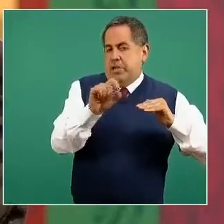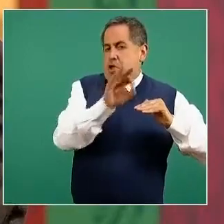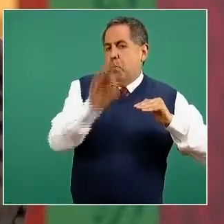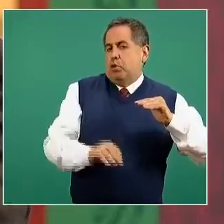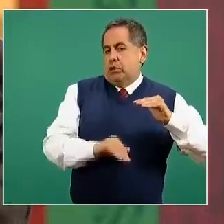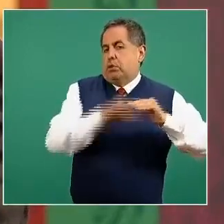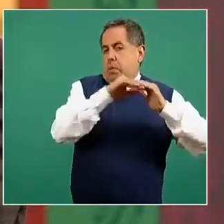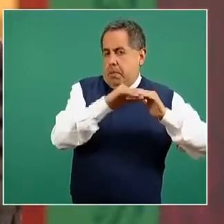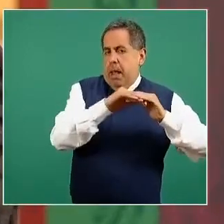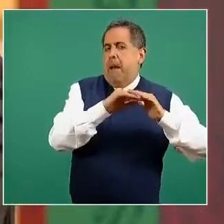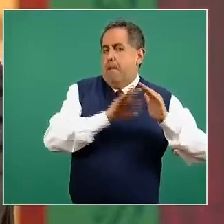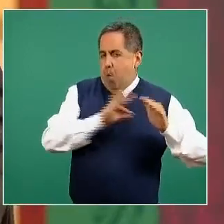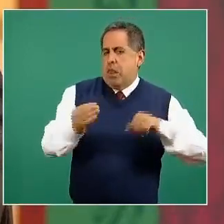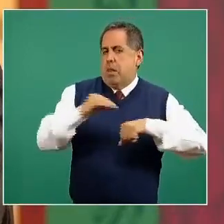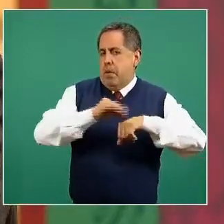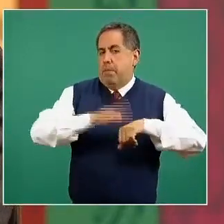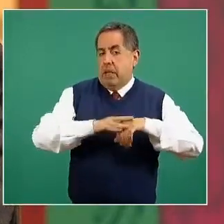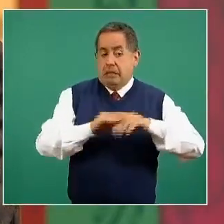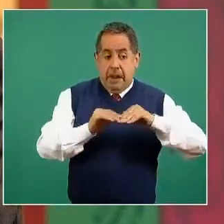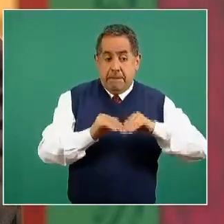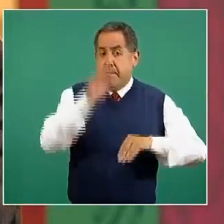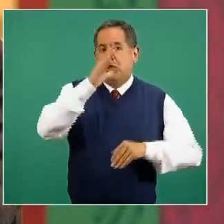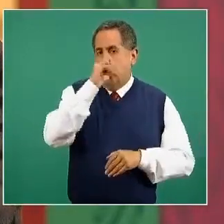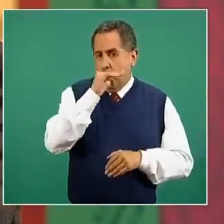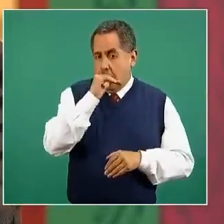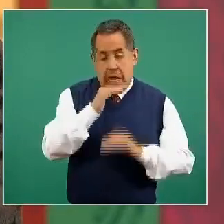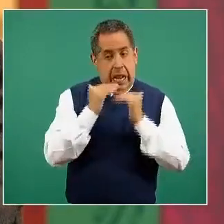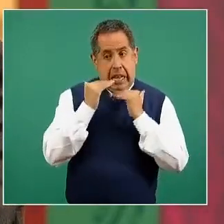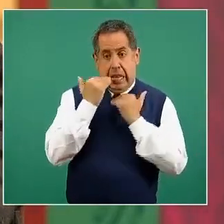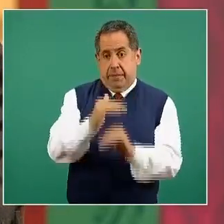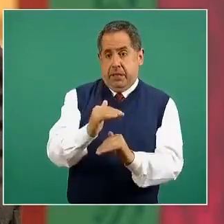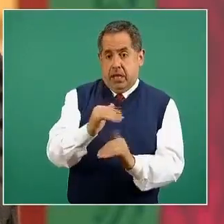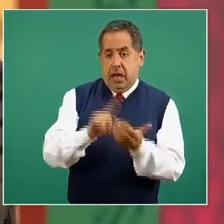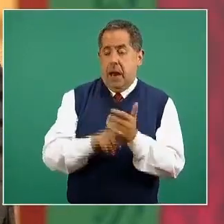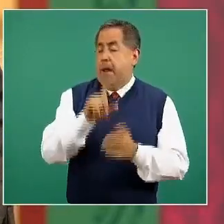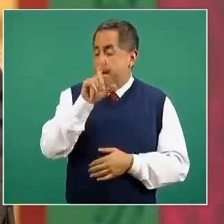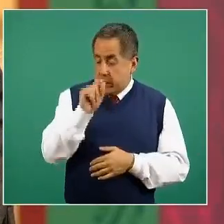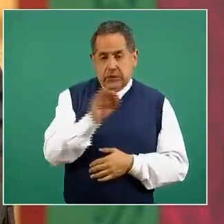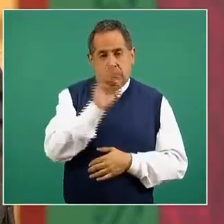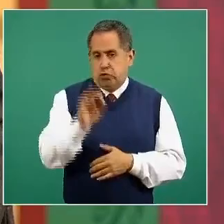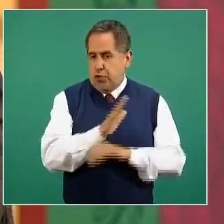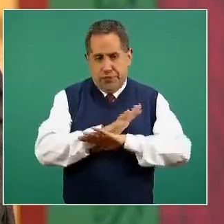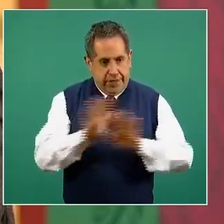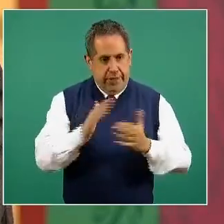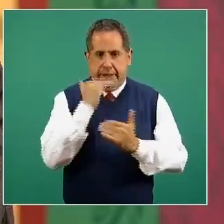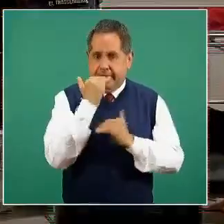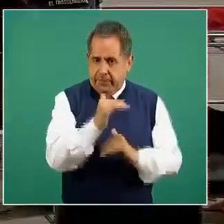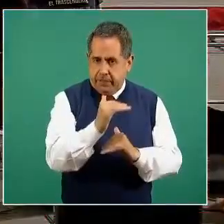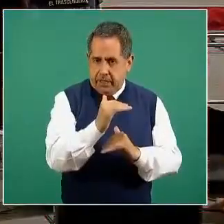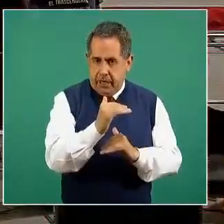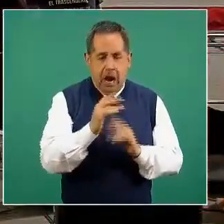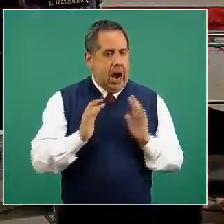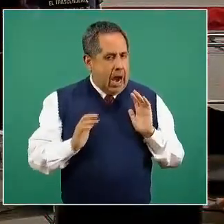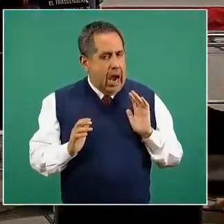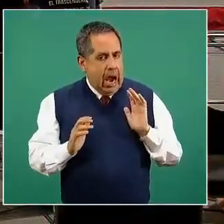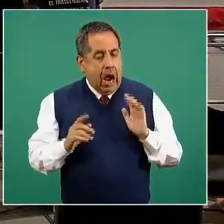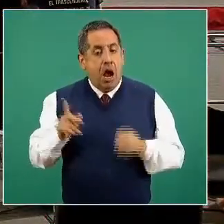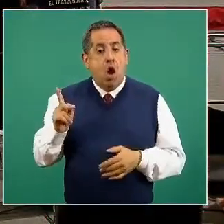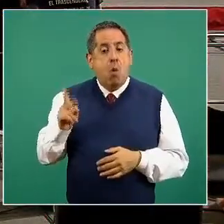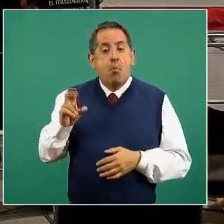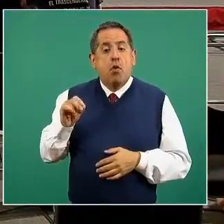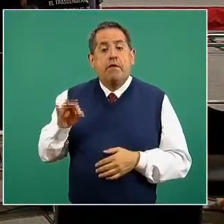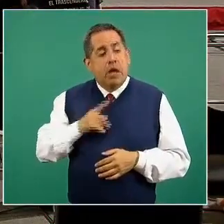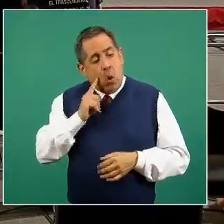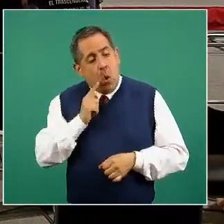aumenta la demanda. Sin embargo, con límites que impone la propia regulación y que vigila la Procuraduría del